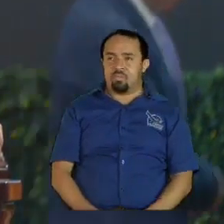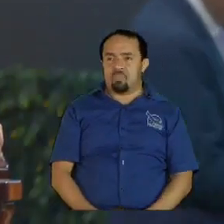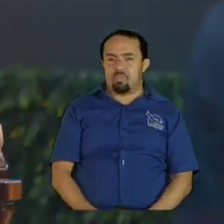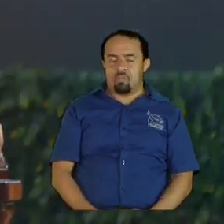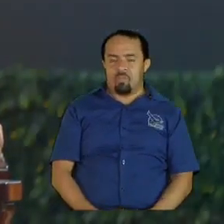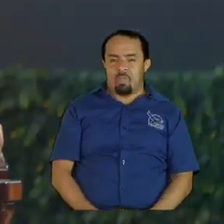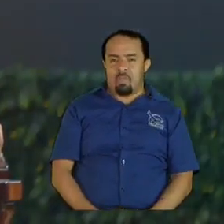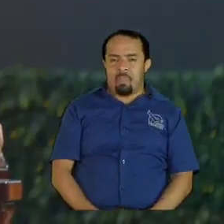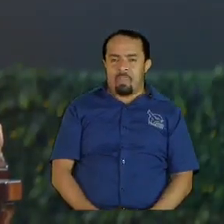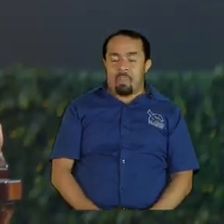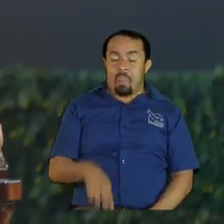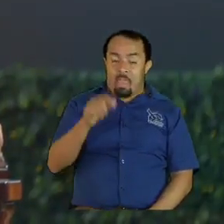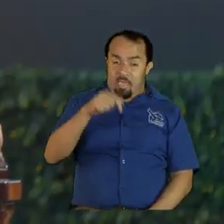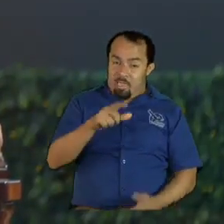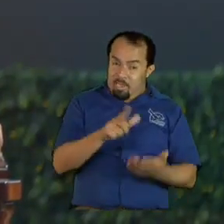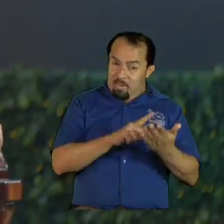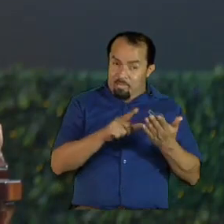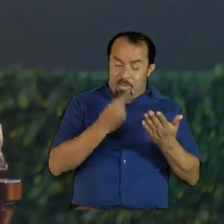¡Hala! Este está buenísimo.